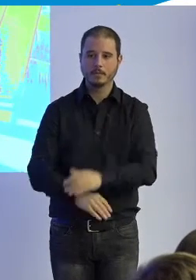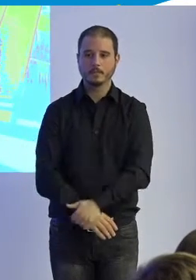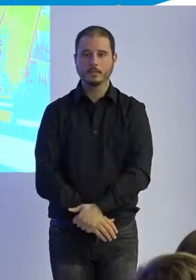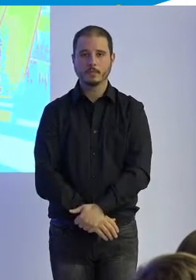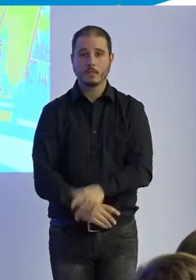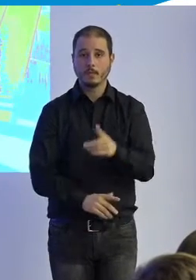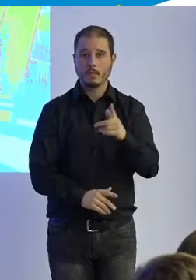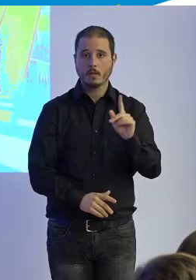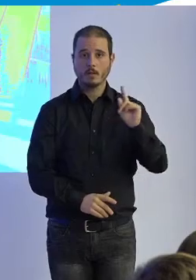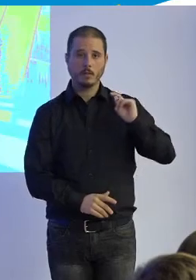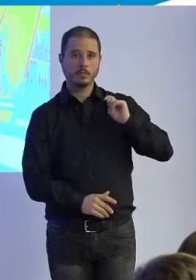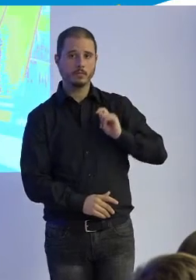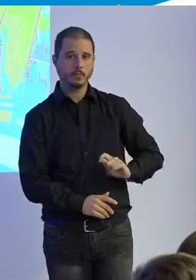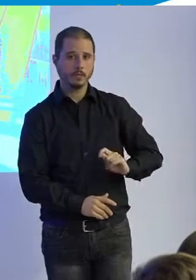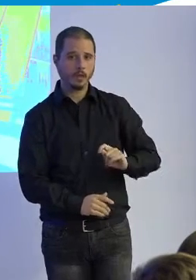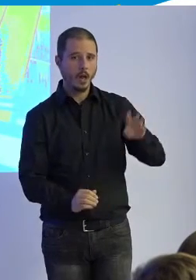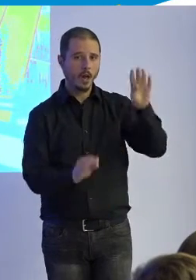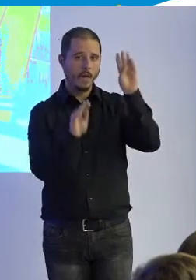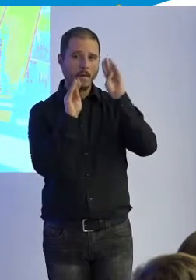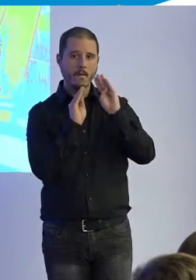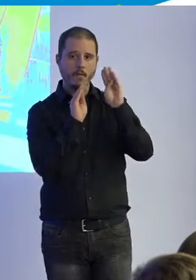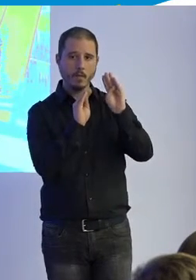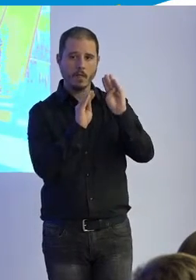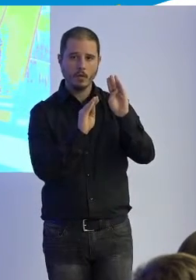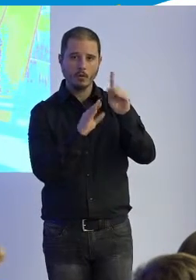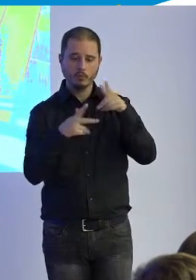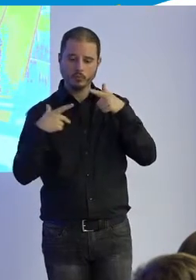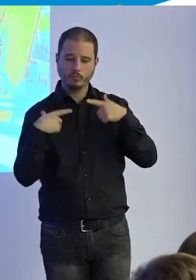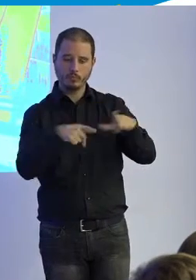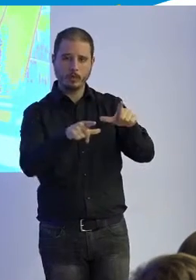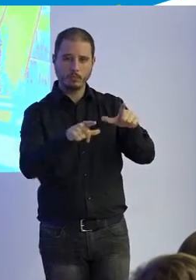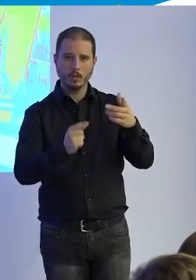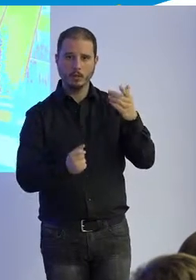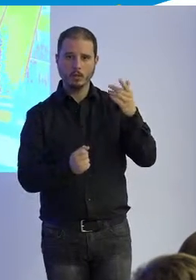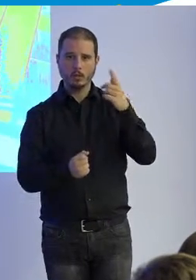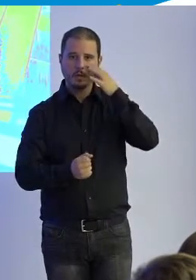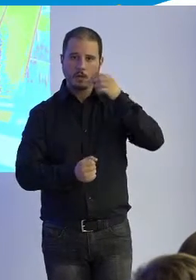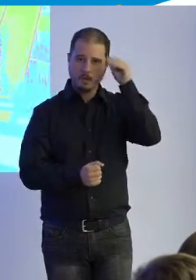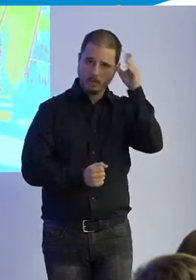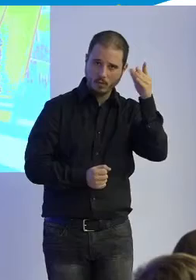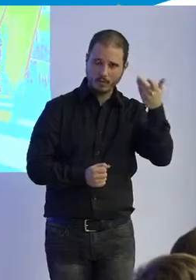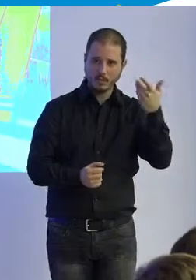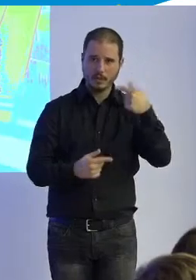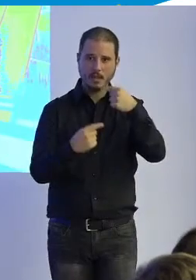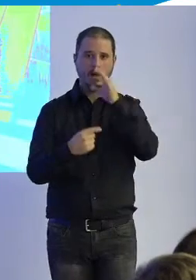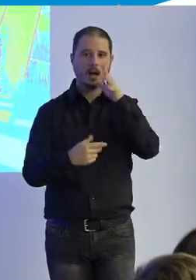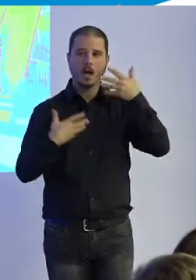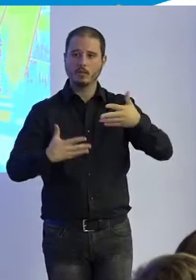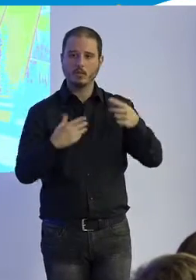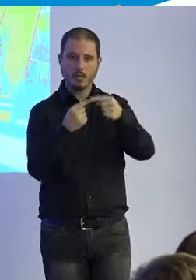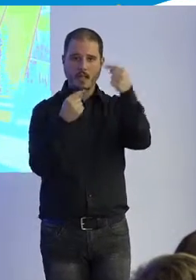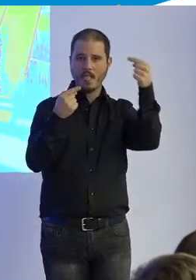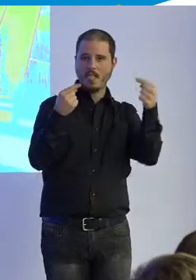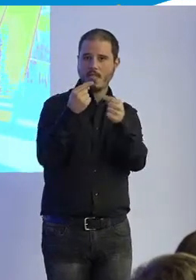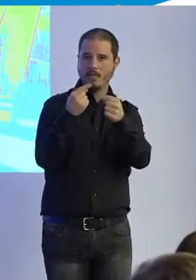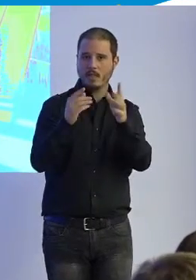los profesionales, es decir, formación en este ámbito, cómo lo ves? ¿Es un déficit ahora mismo lo que hay? ¿Cómo veis este